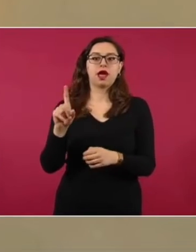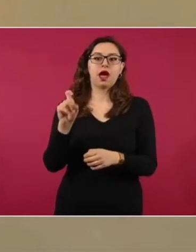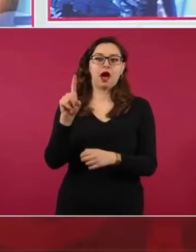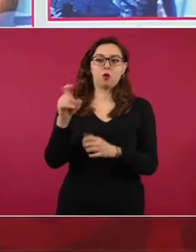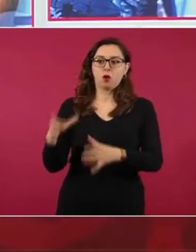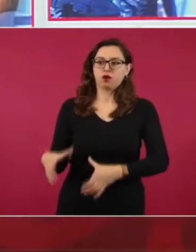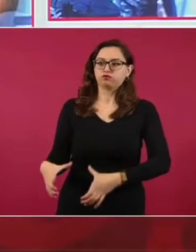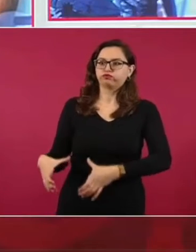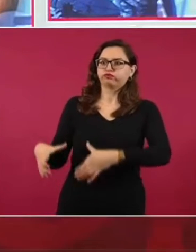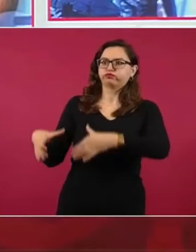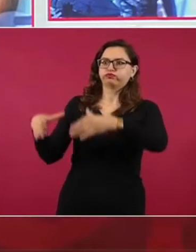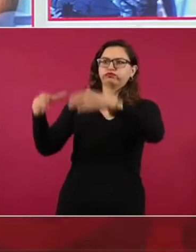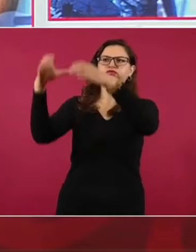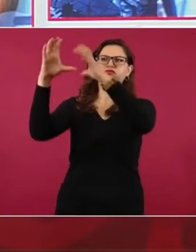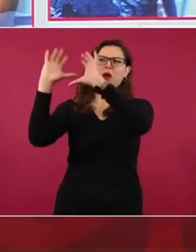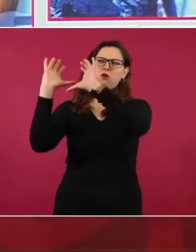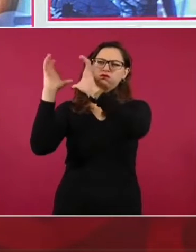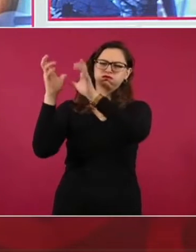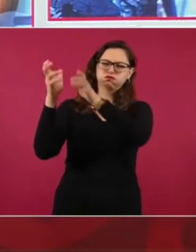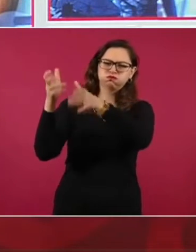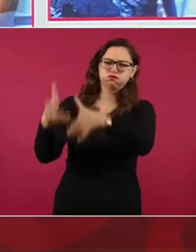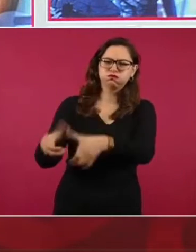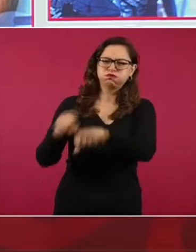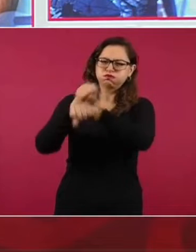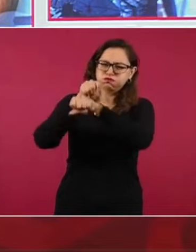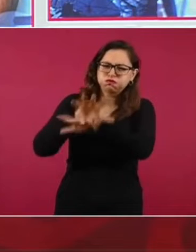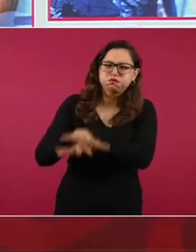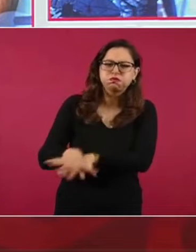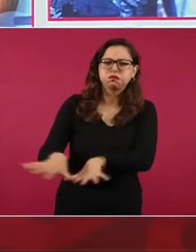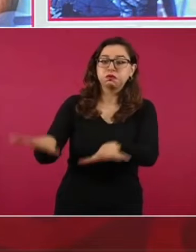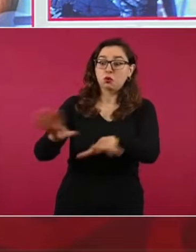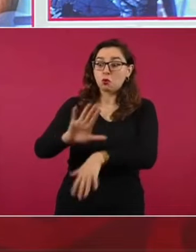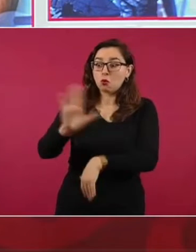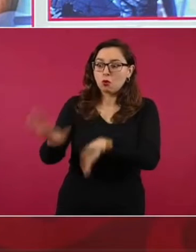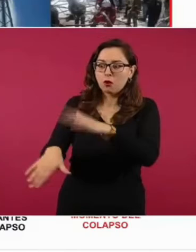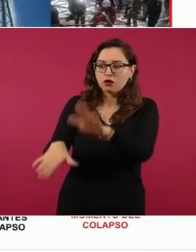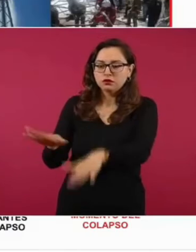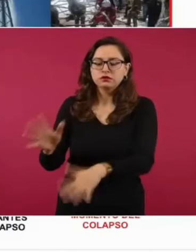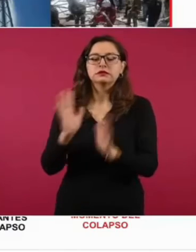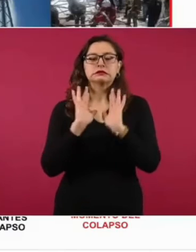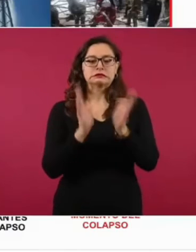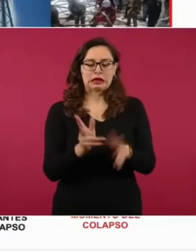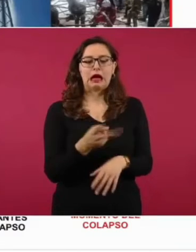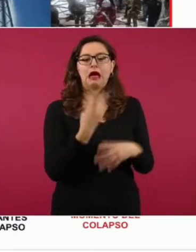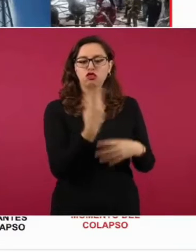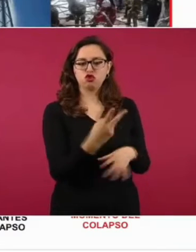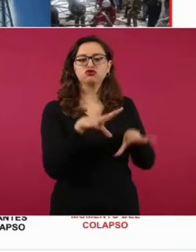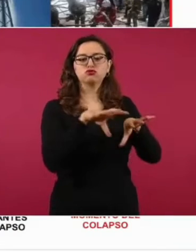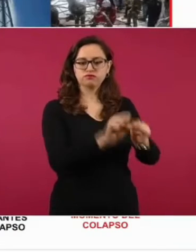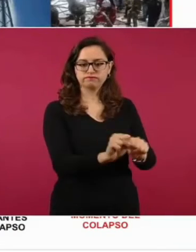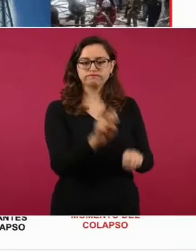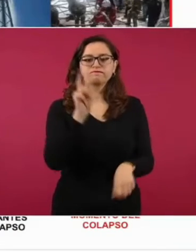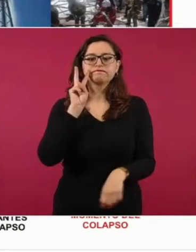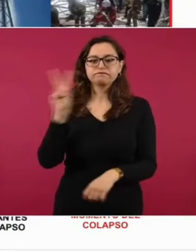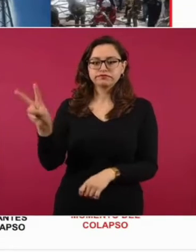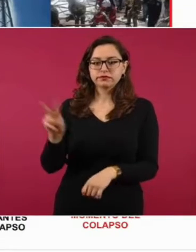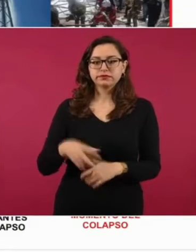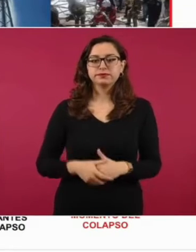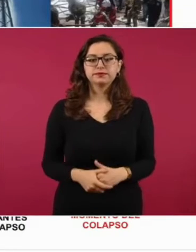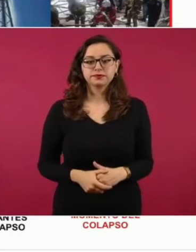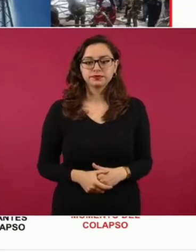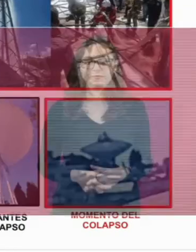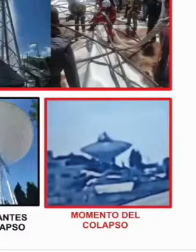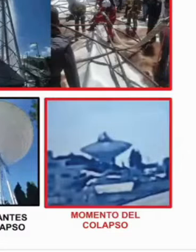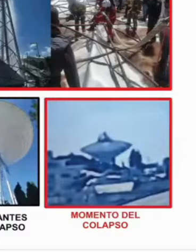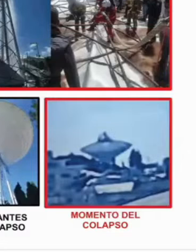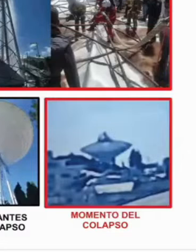municipio de Texmelucan, en Puebla. Esto fue una acción de la Fiscalía de aquella entidad. Se detuvo a Julio César N. y